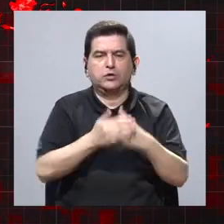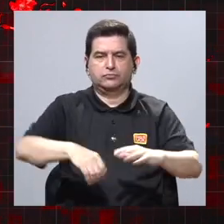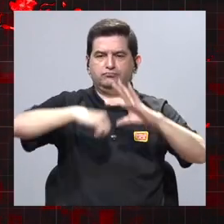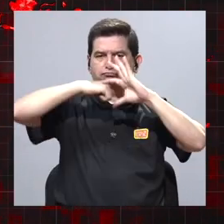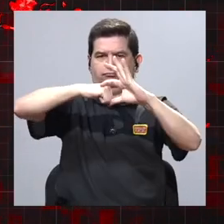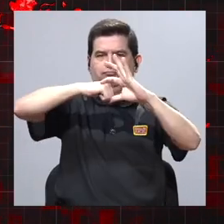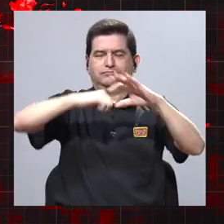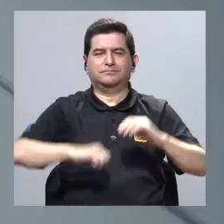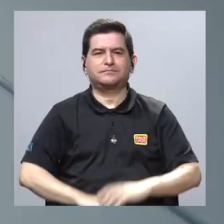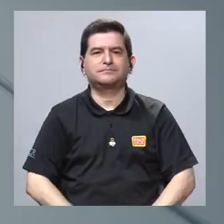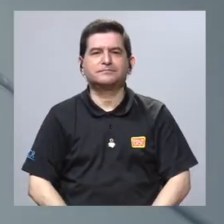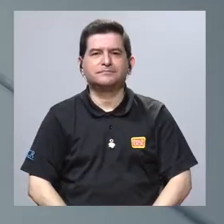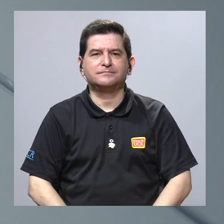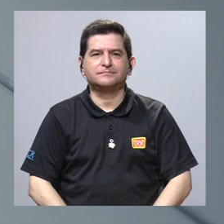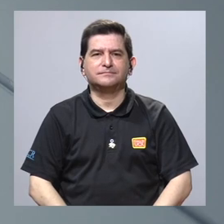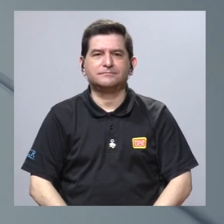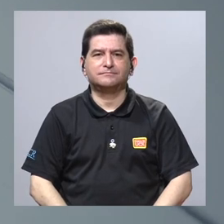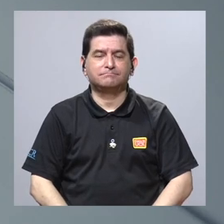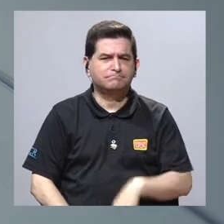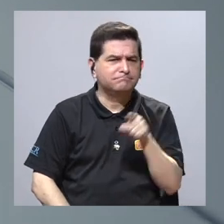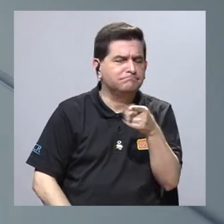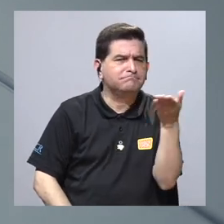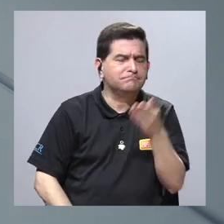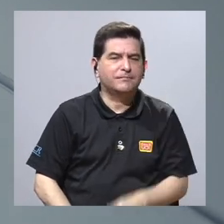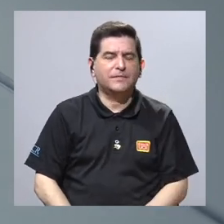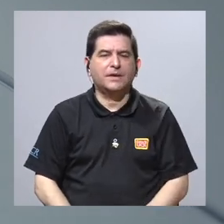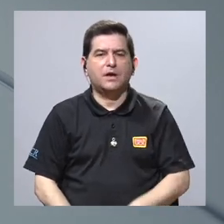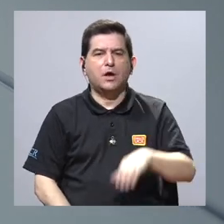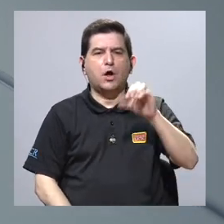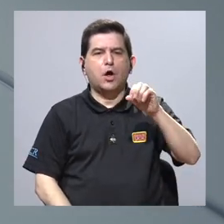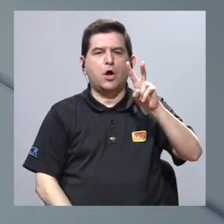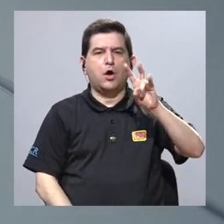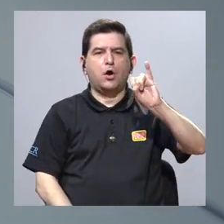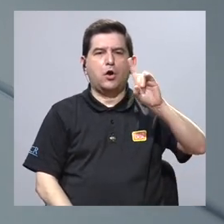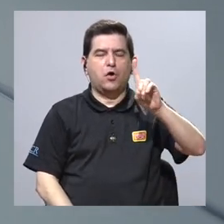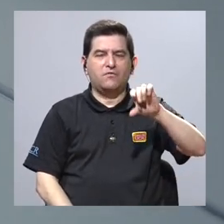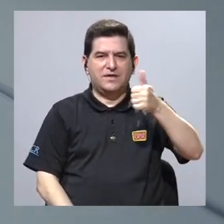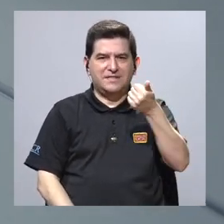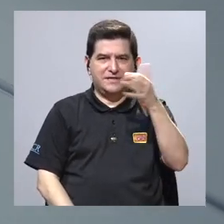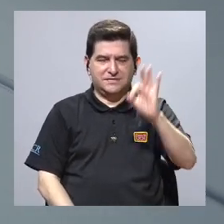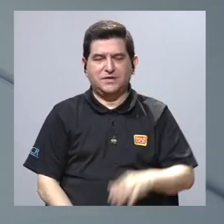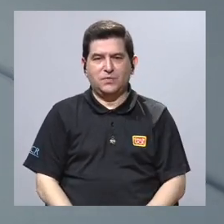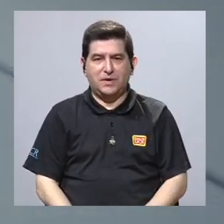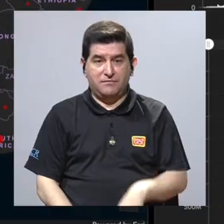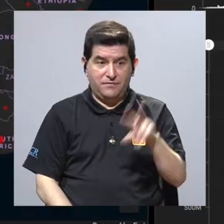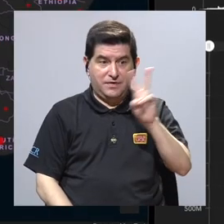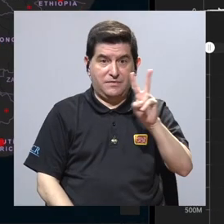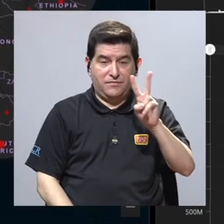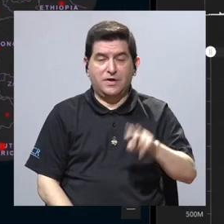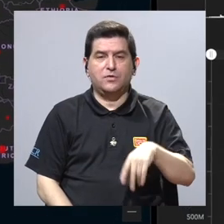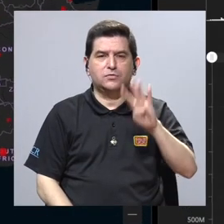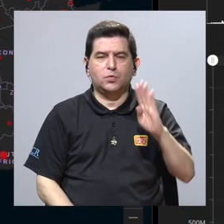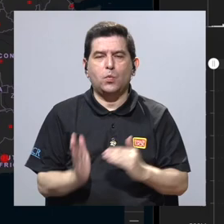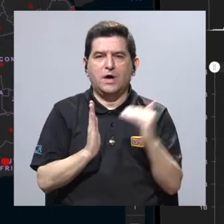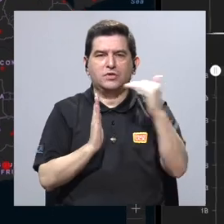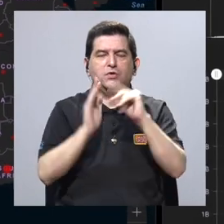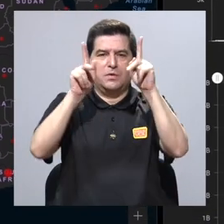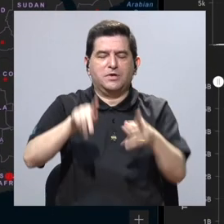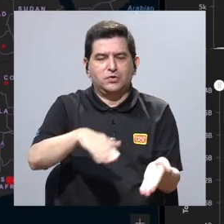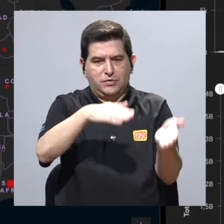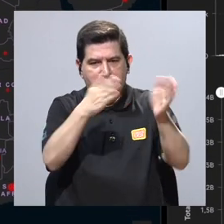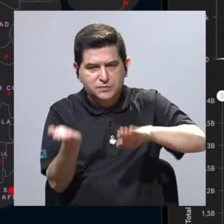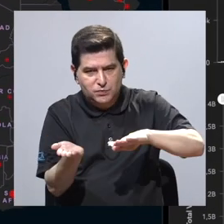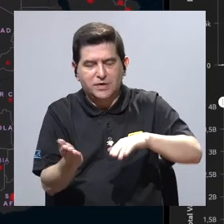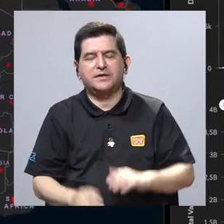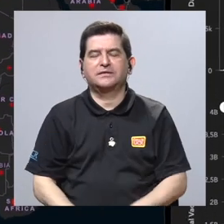todo el planeta. Nos referimos a la COVID-19, un virus que ha cobrado la vida de más de 4 millones